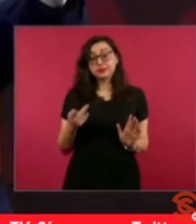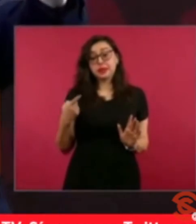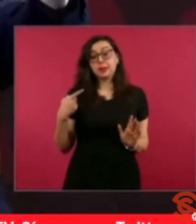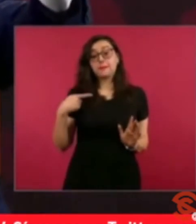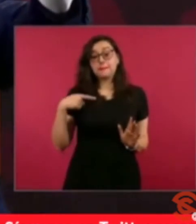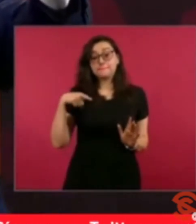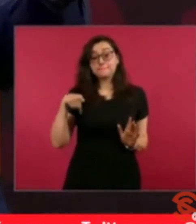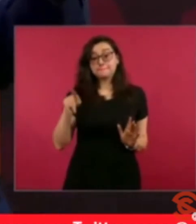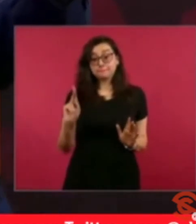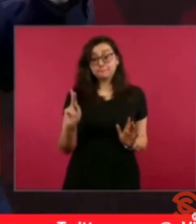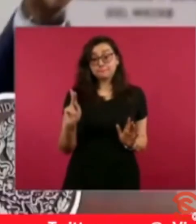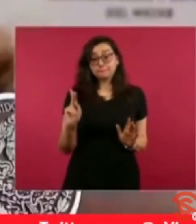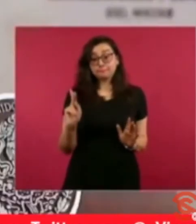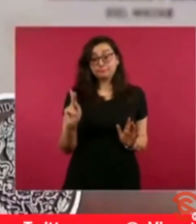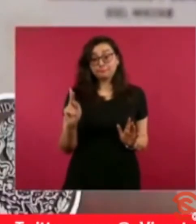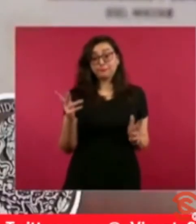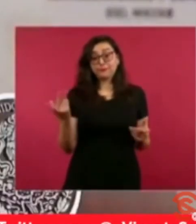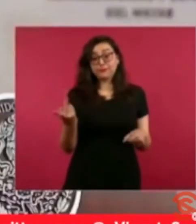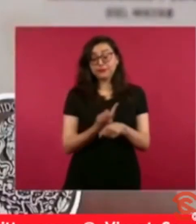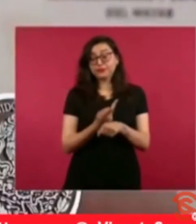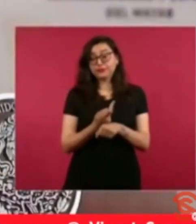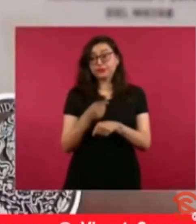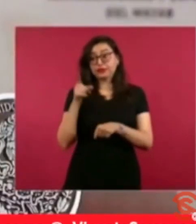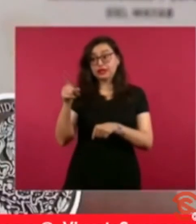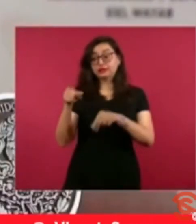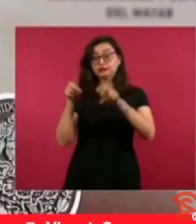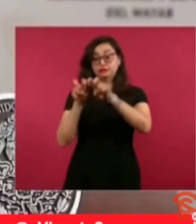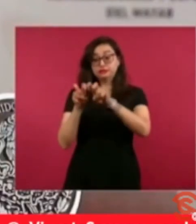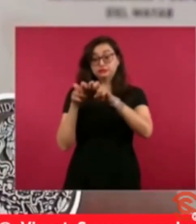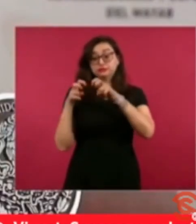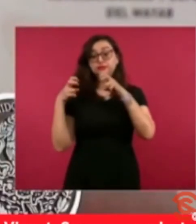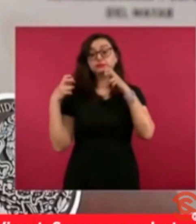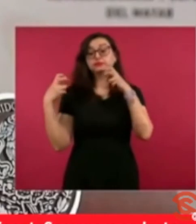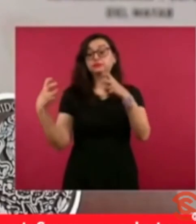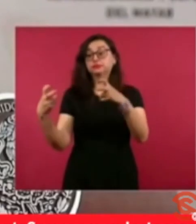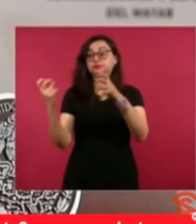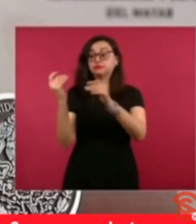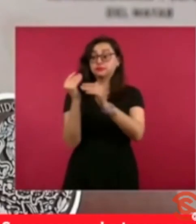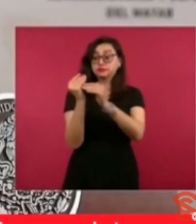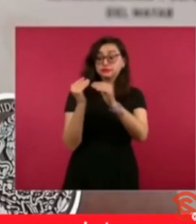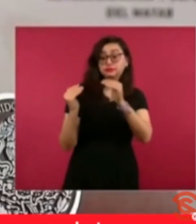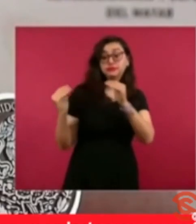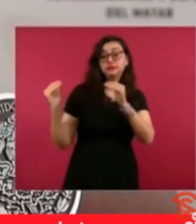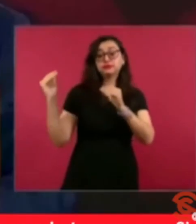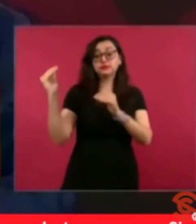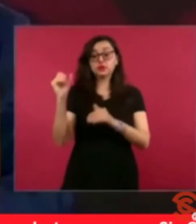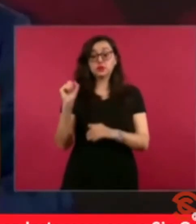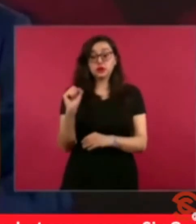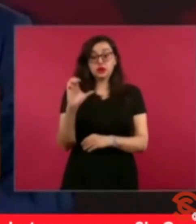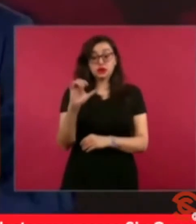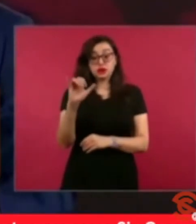de algunos ministros de la Suprema Corte